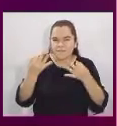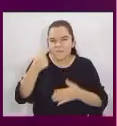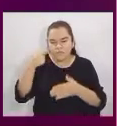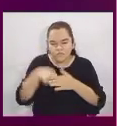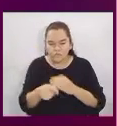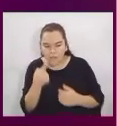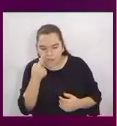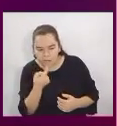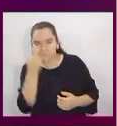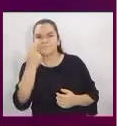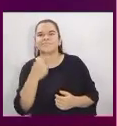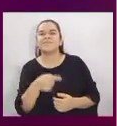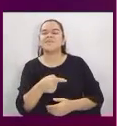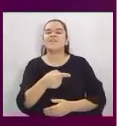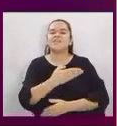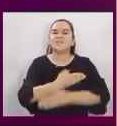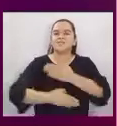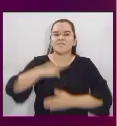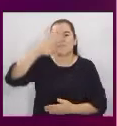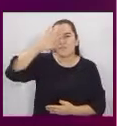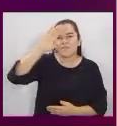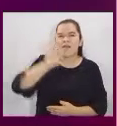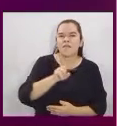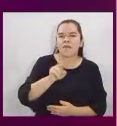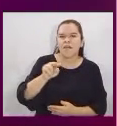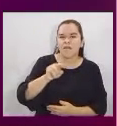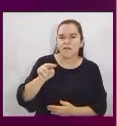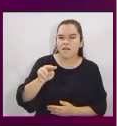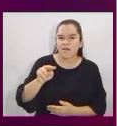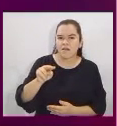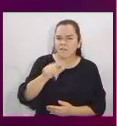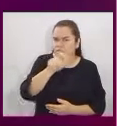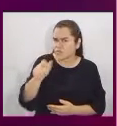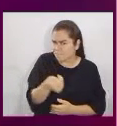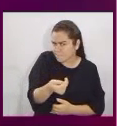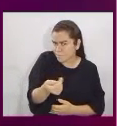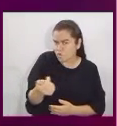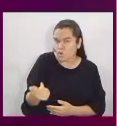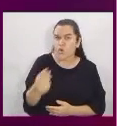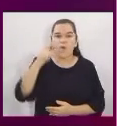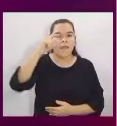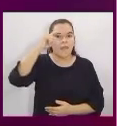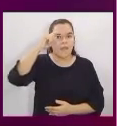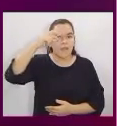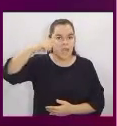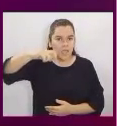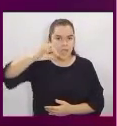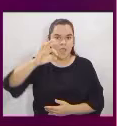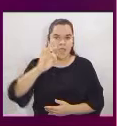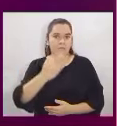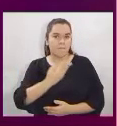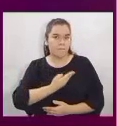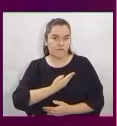asunto no están interiorizados de estas que son enfermedades muy raras. Son enfermedades poco frecuentes, se